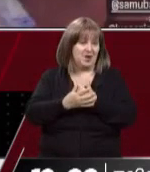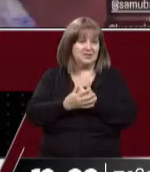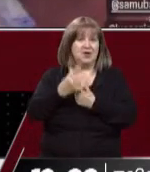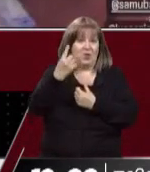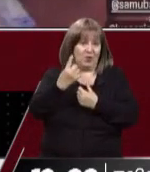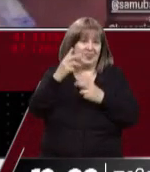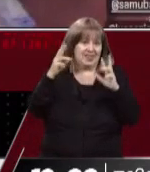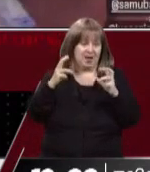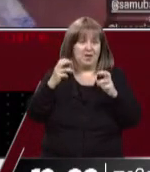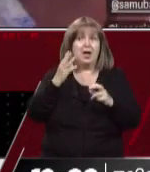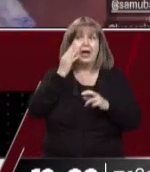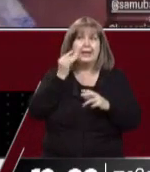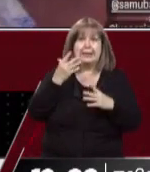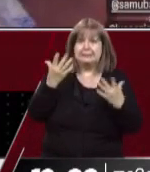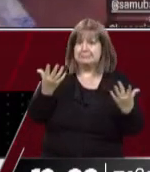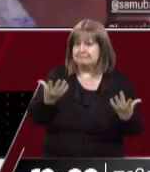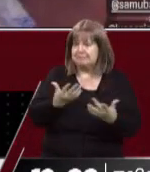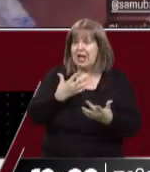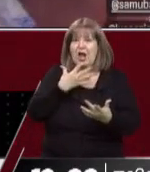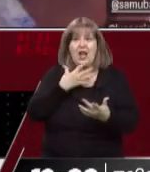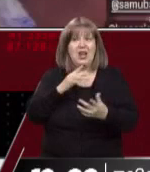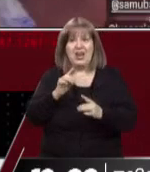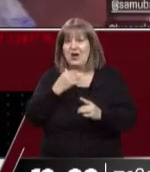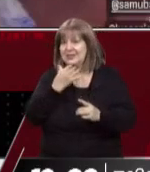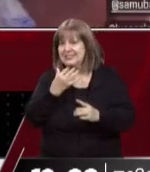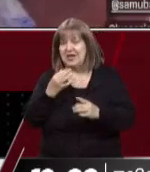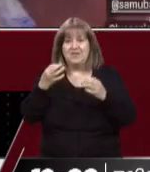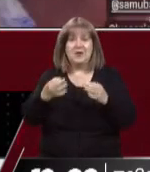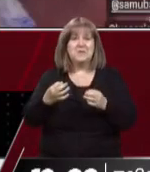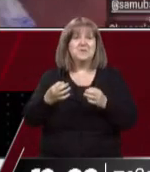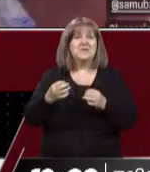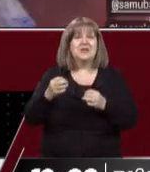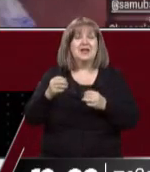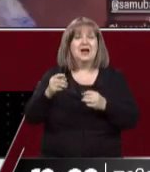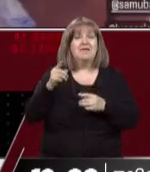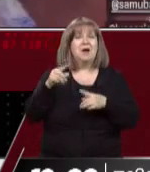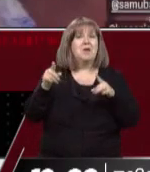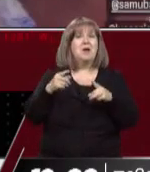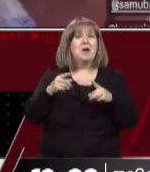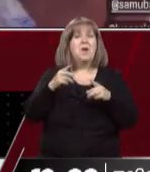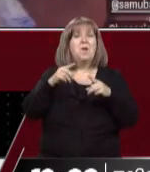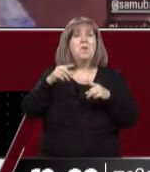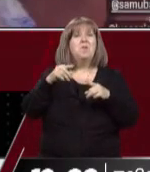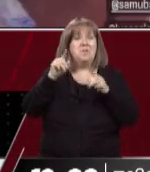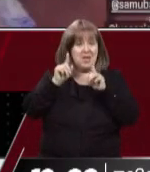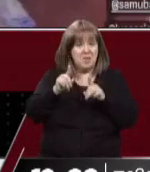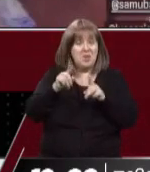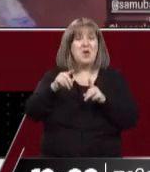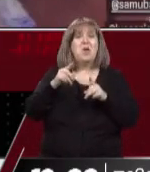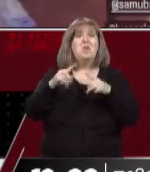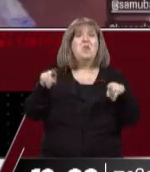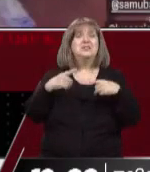una. Y en inglés no cantamos muy bien nosotros. Así que, como sabíamos que había tocado de música ligera. Ah, claro.